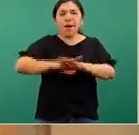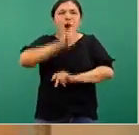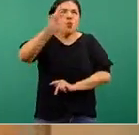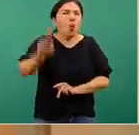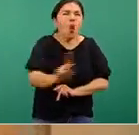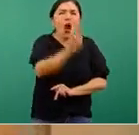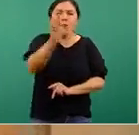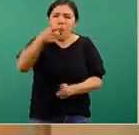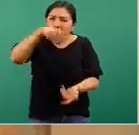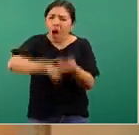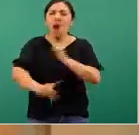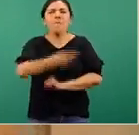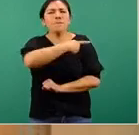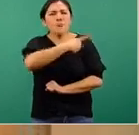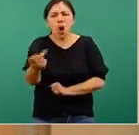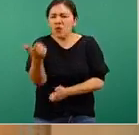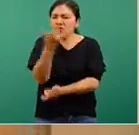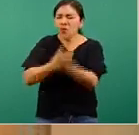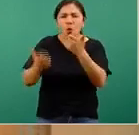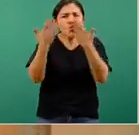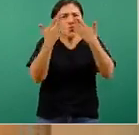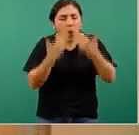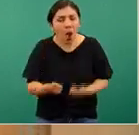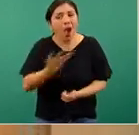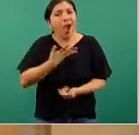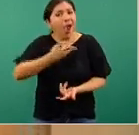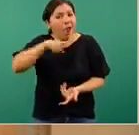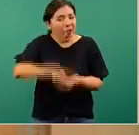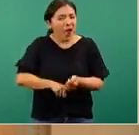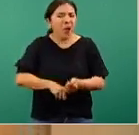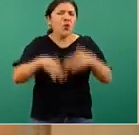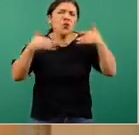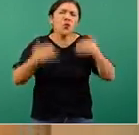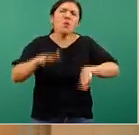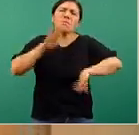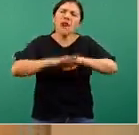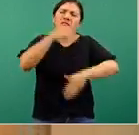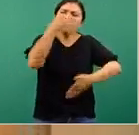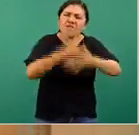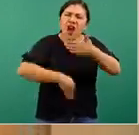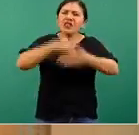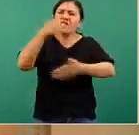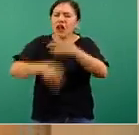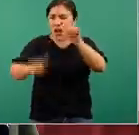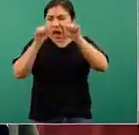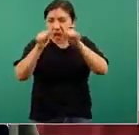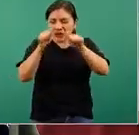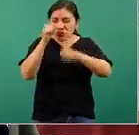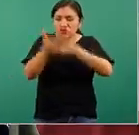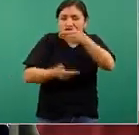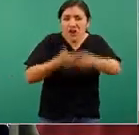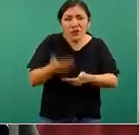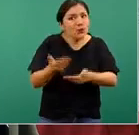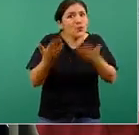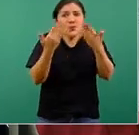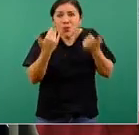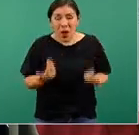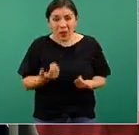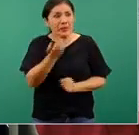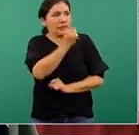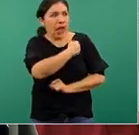de la pobreza económica, existe una enorme carencia de servicios públicos, no solamente los de